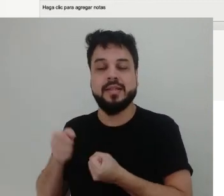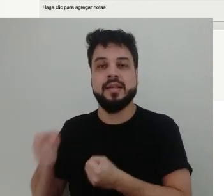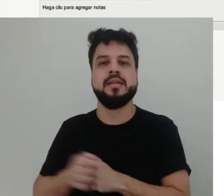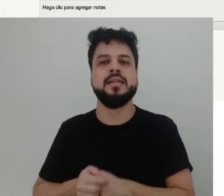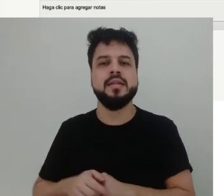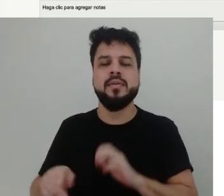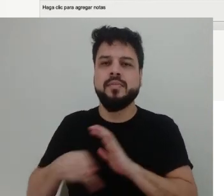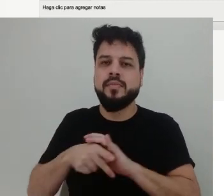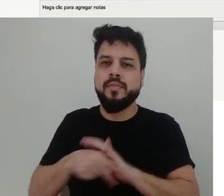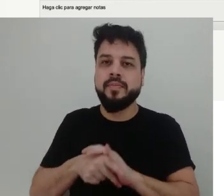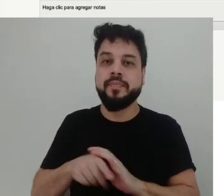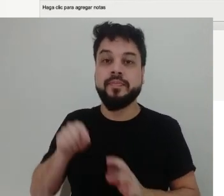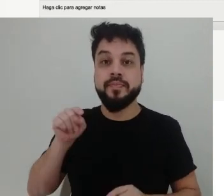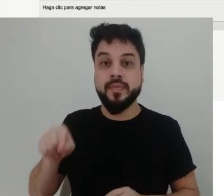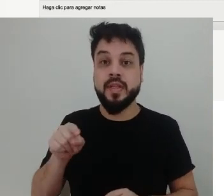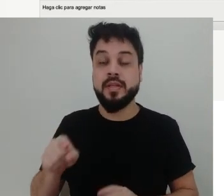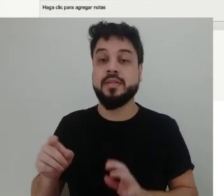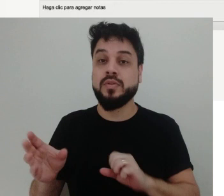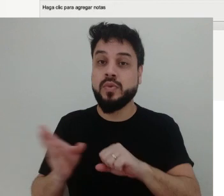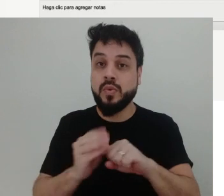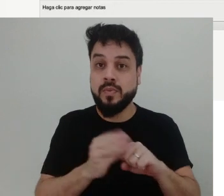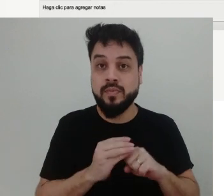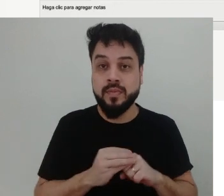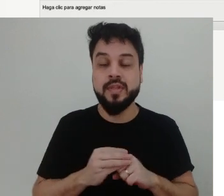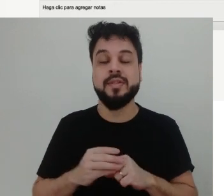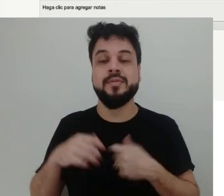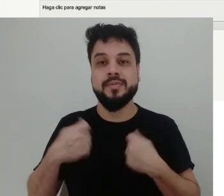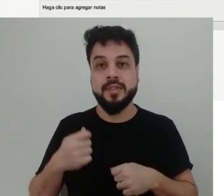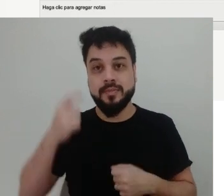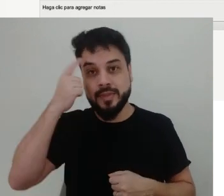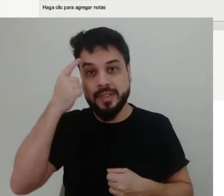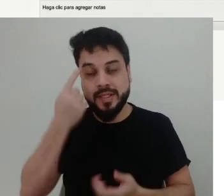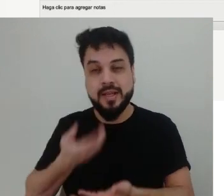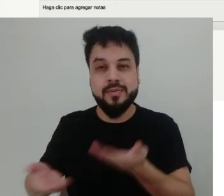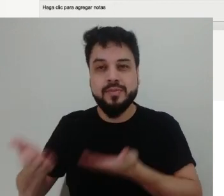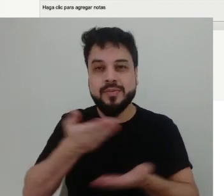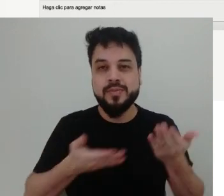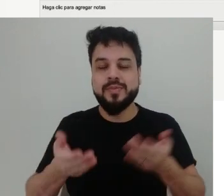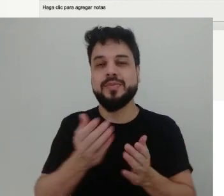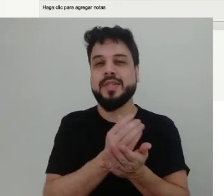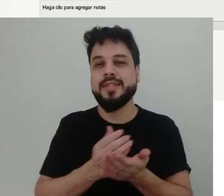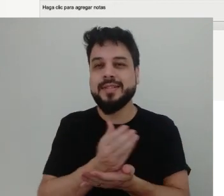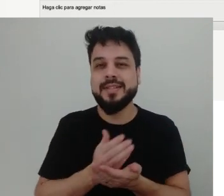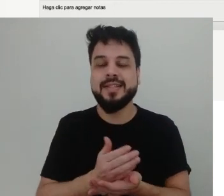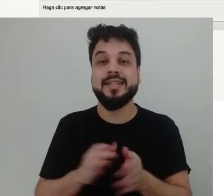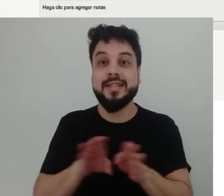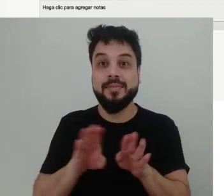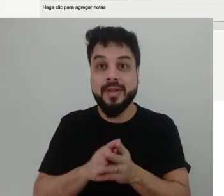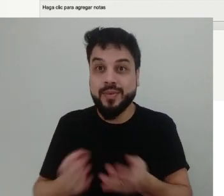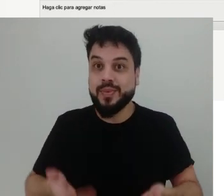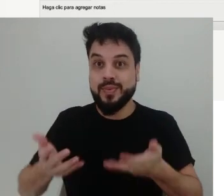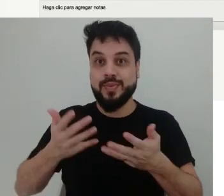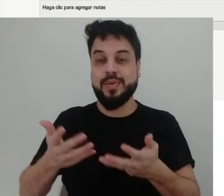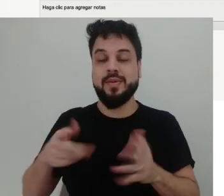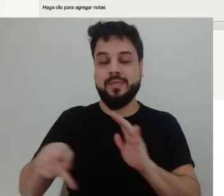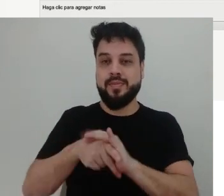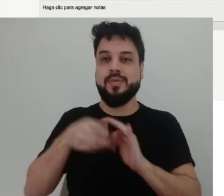la necesidad de poner la ciencia como herramienta al servicio de la comunidad y fortalecer su participación en la sociedad civil.